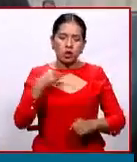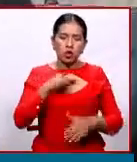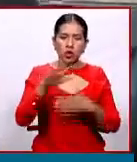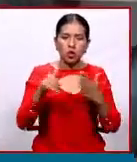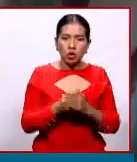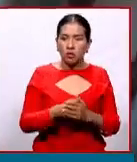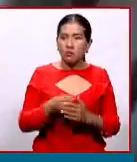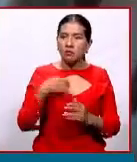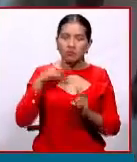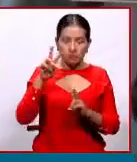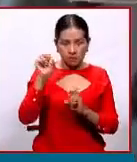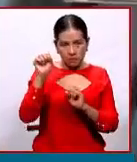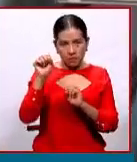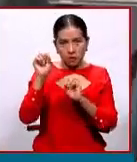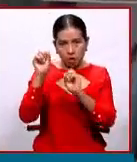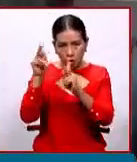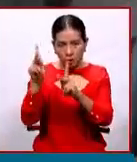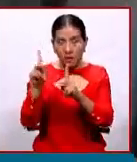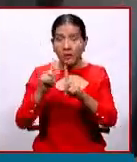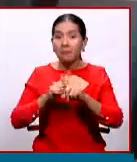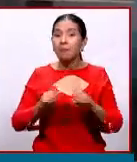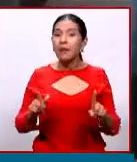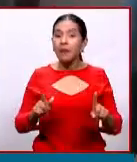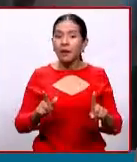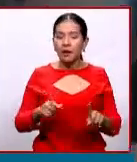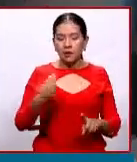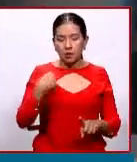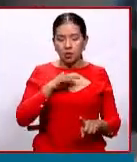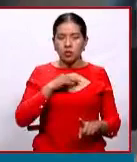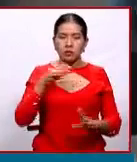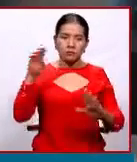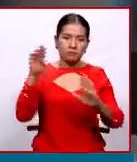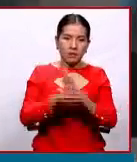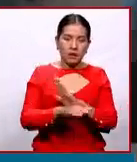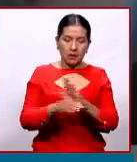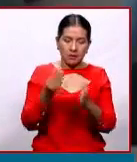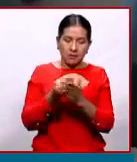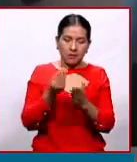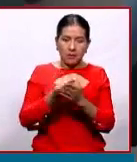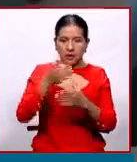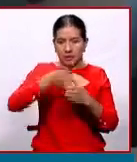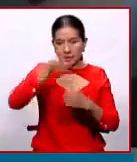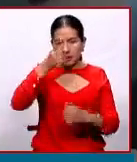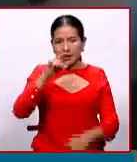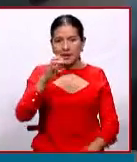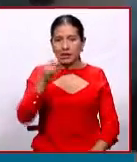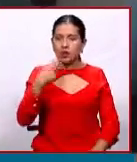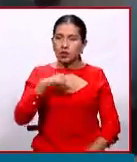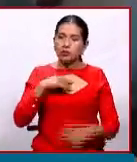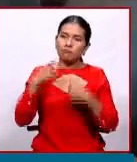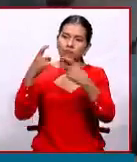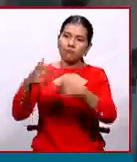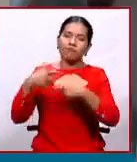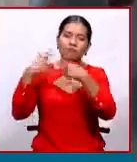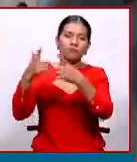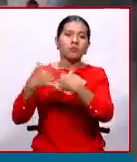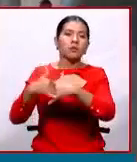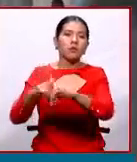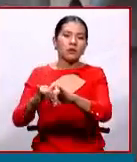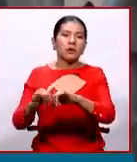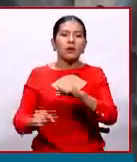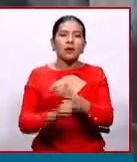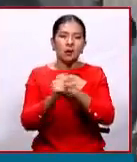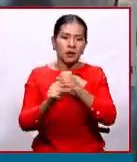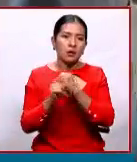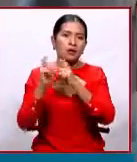basado básicamente en que el precio del diésel sea estable. Y eso es lo que nosotros hemos estado garantizando. Lo